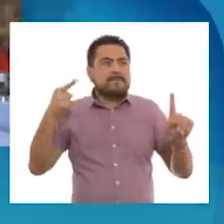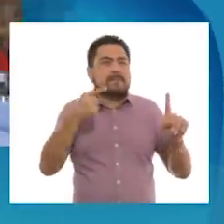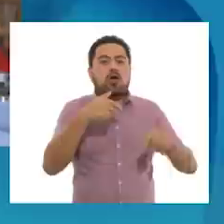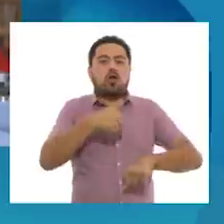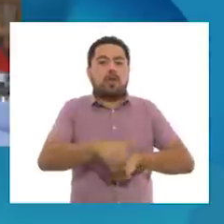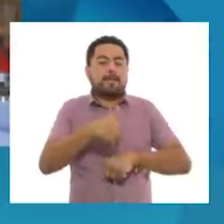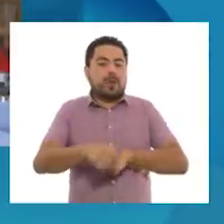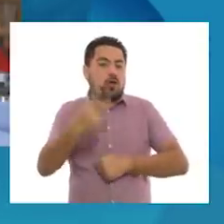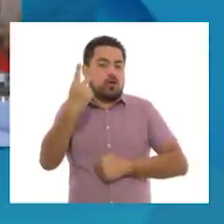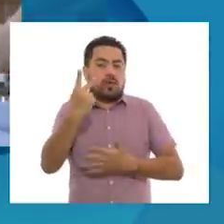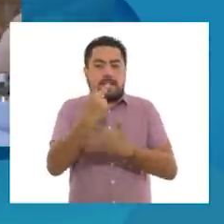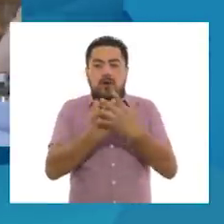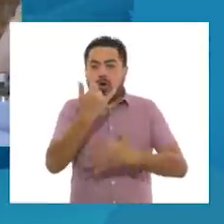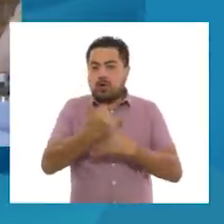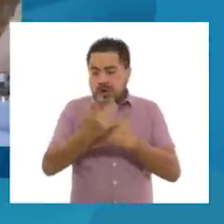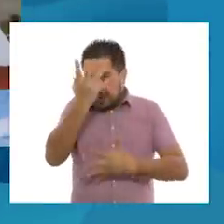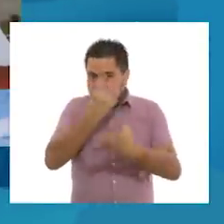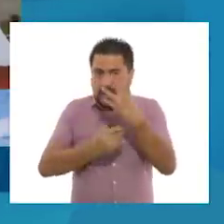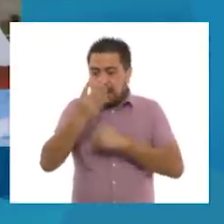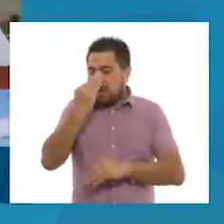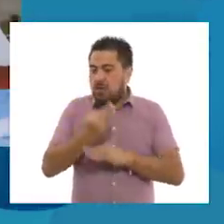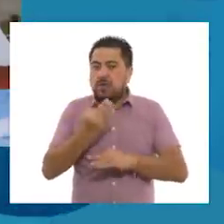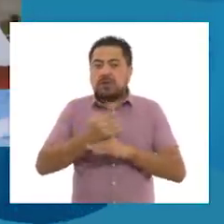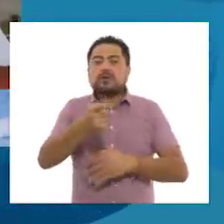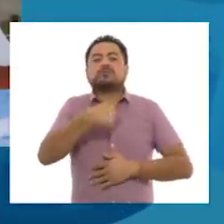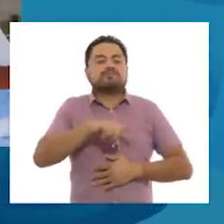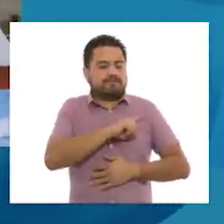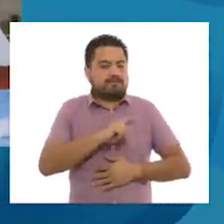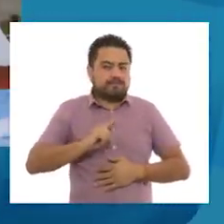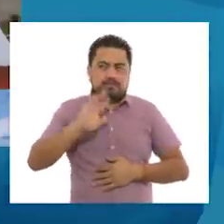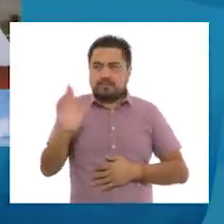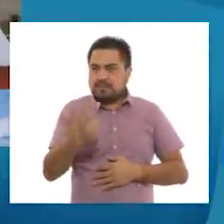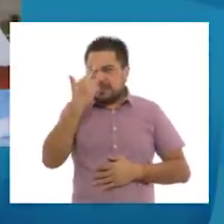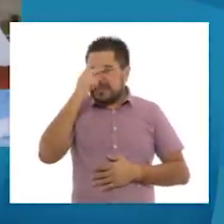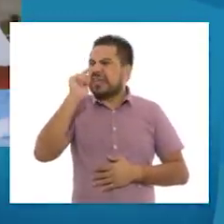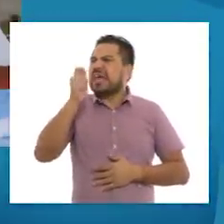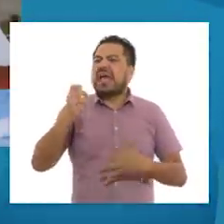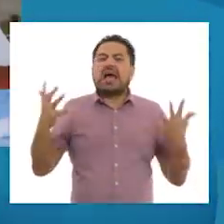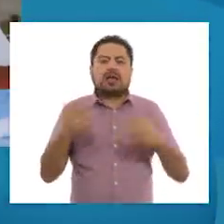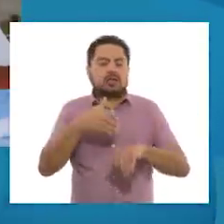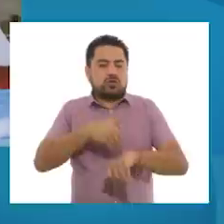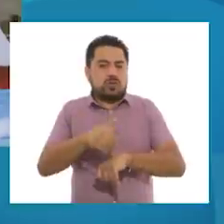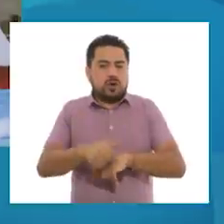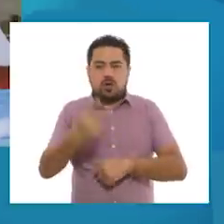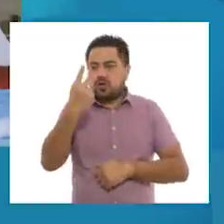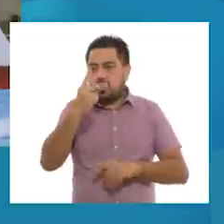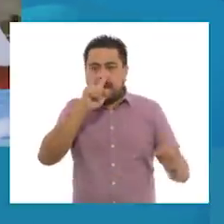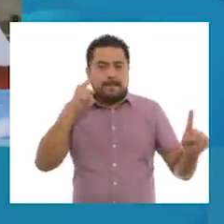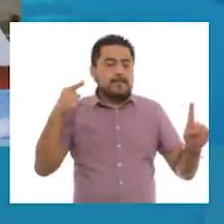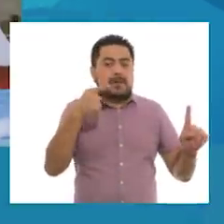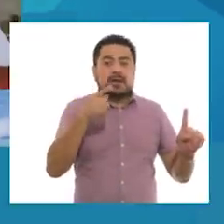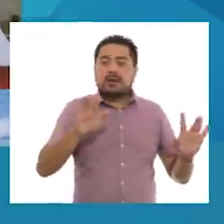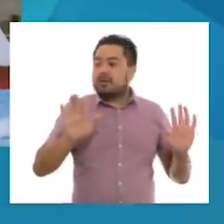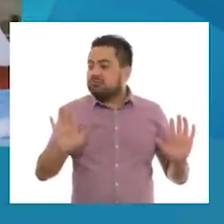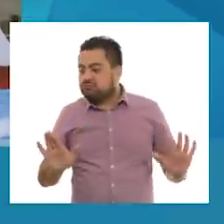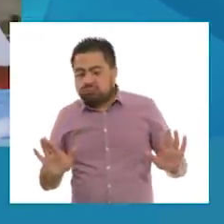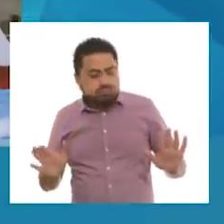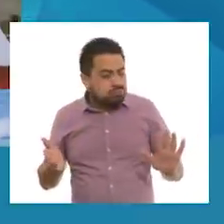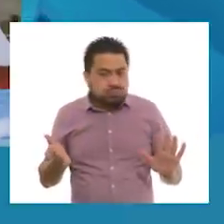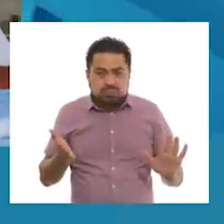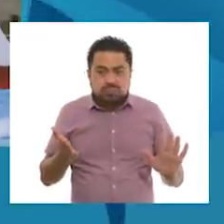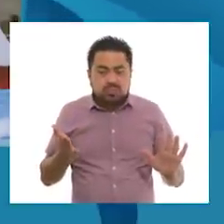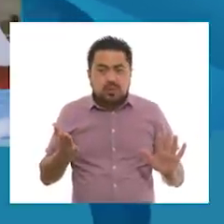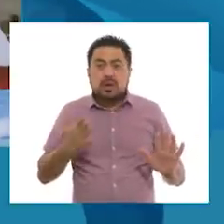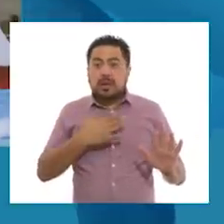2 de este proyecto de aprendizaje. Recordemos, ¿qué hicimos en la misión 2? Chicos,